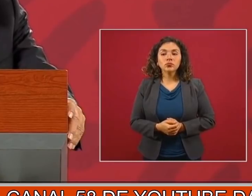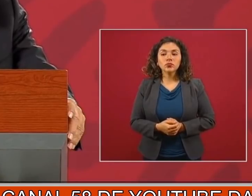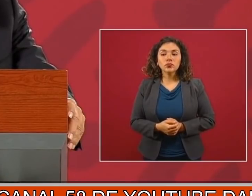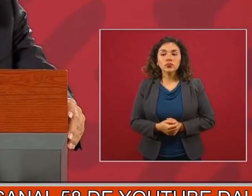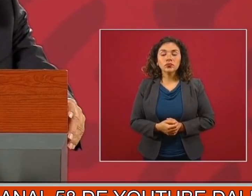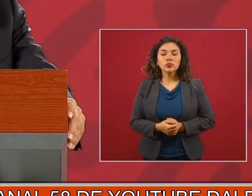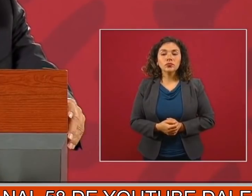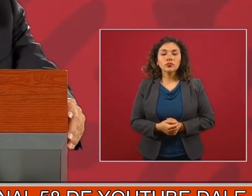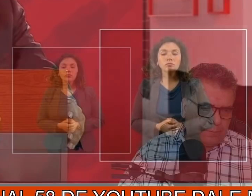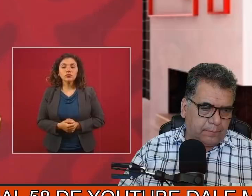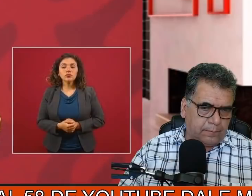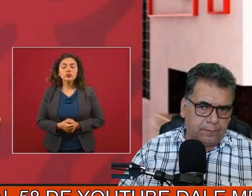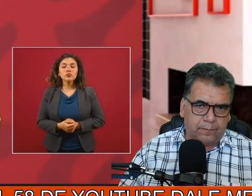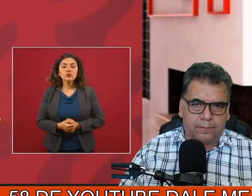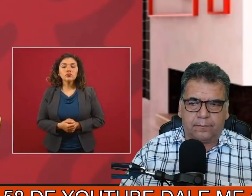salir